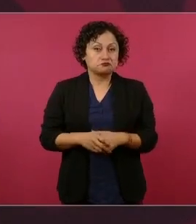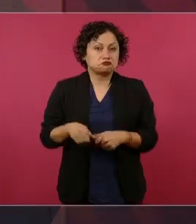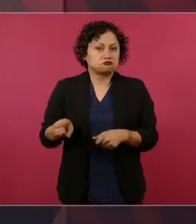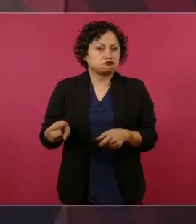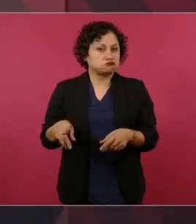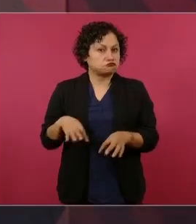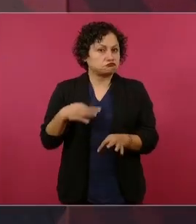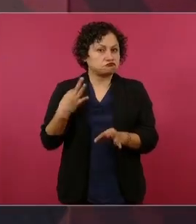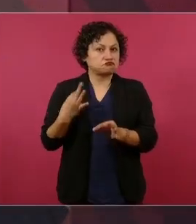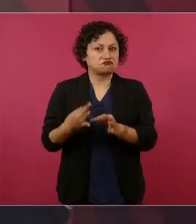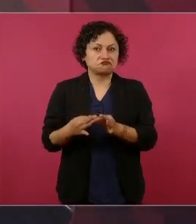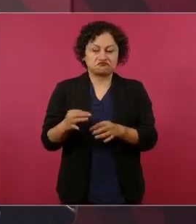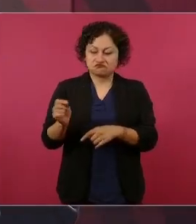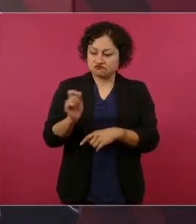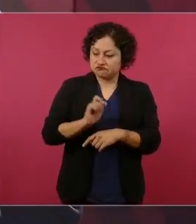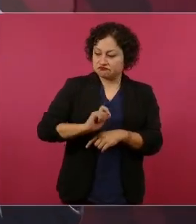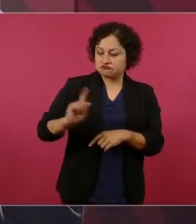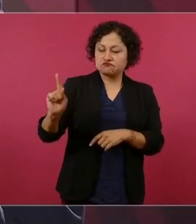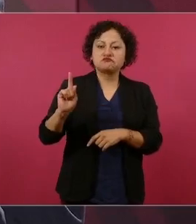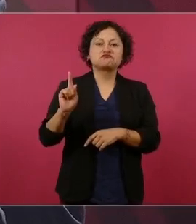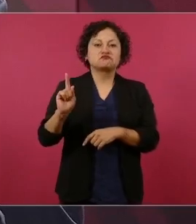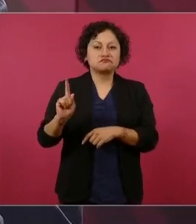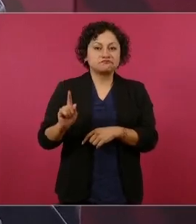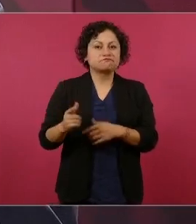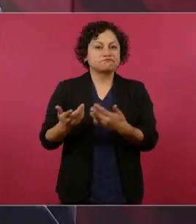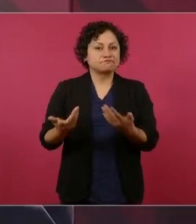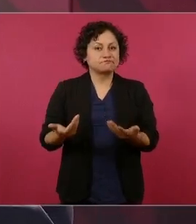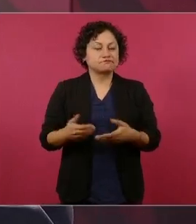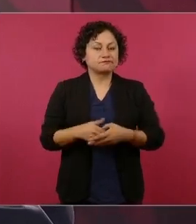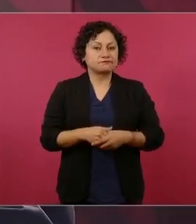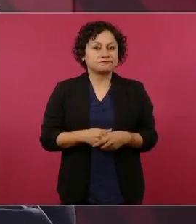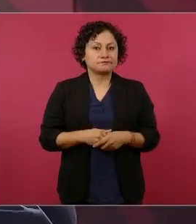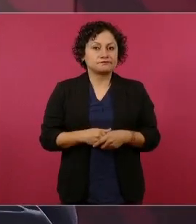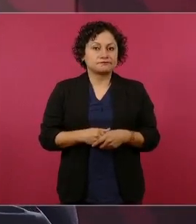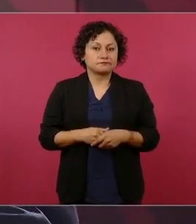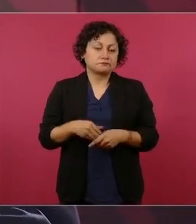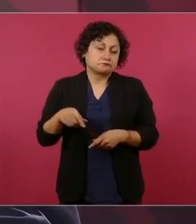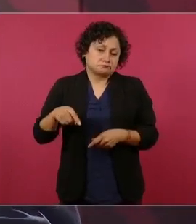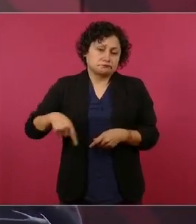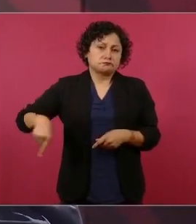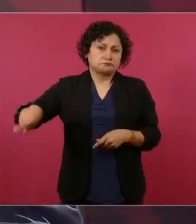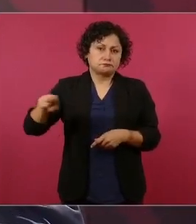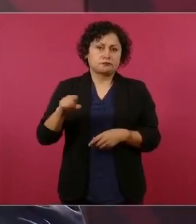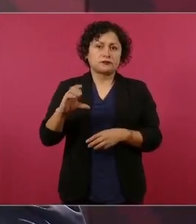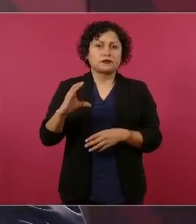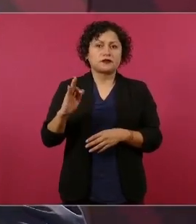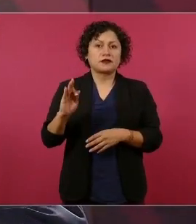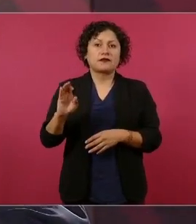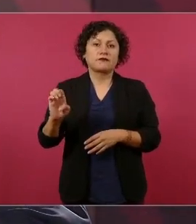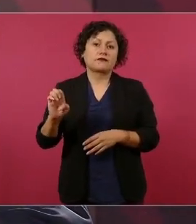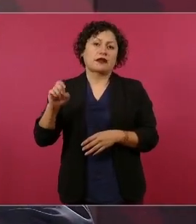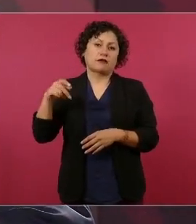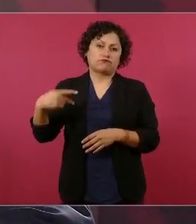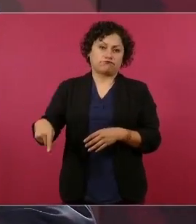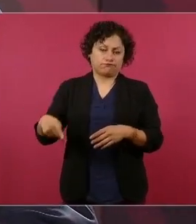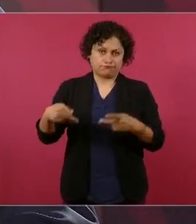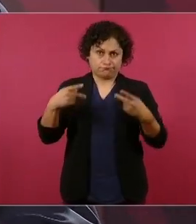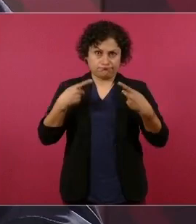eficaz, profesional, por parte de los trabajadores de la Comisión Federal, de los